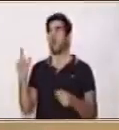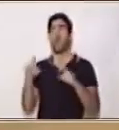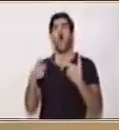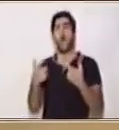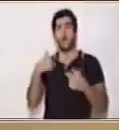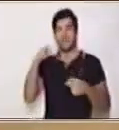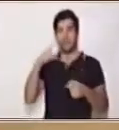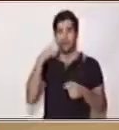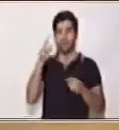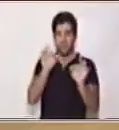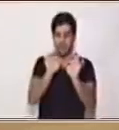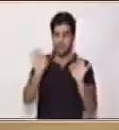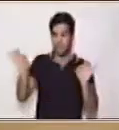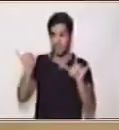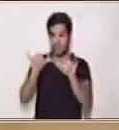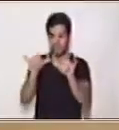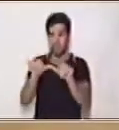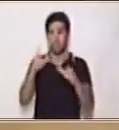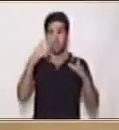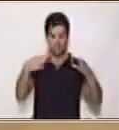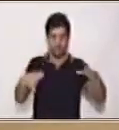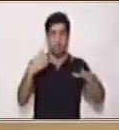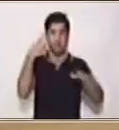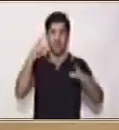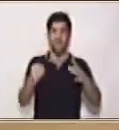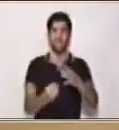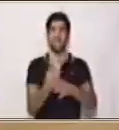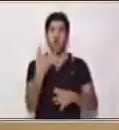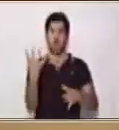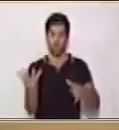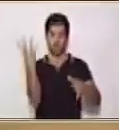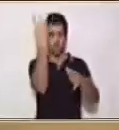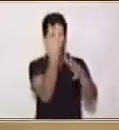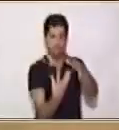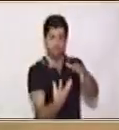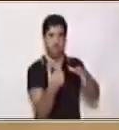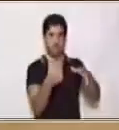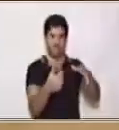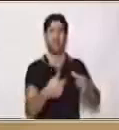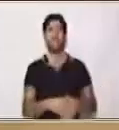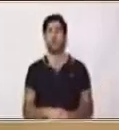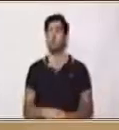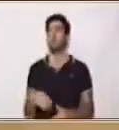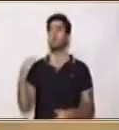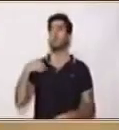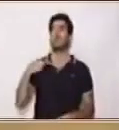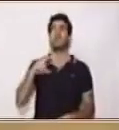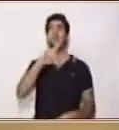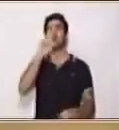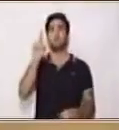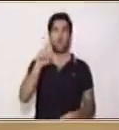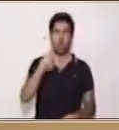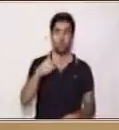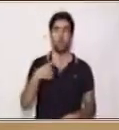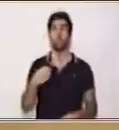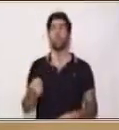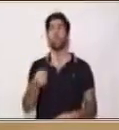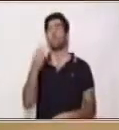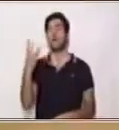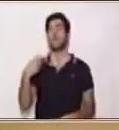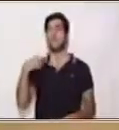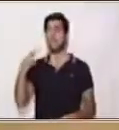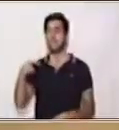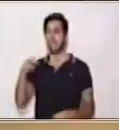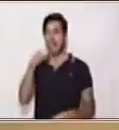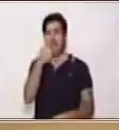utilizar para poder sembrar las plantas. La pregunta es, ¿cuántos metros cúbicos de abono orgánico